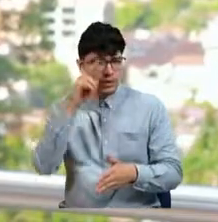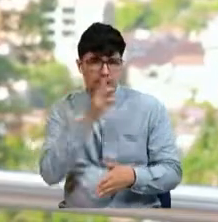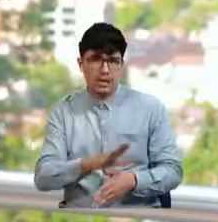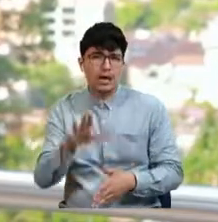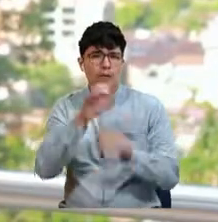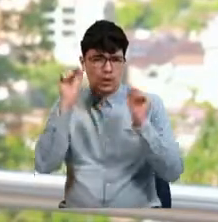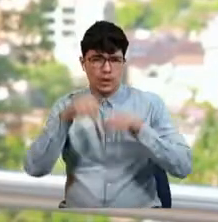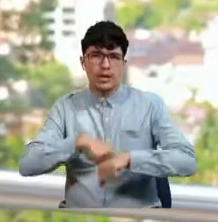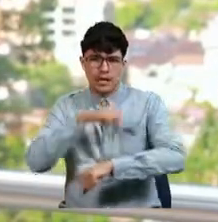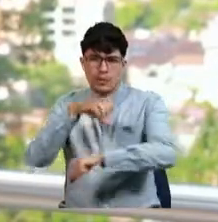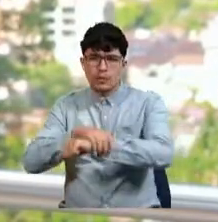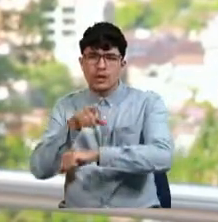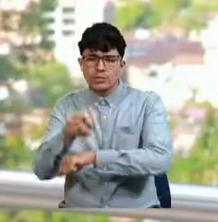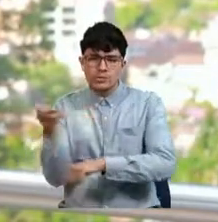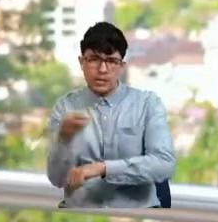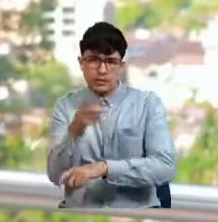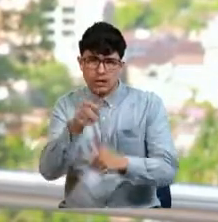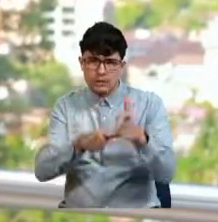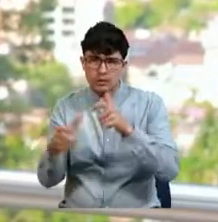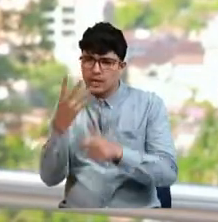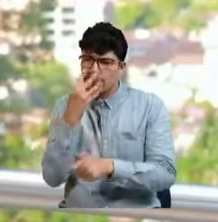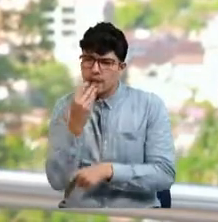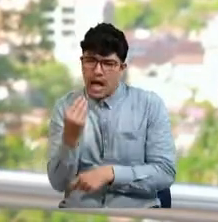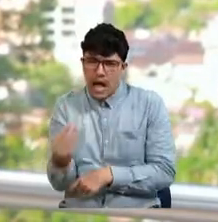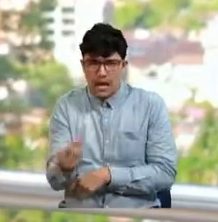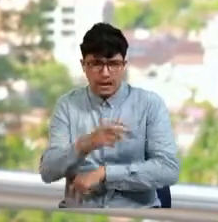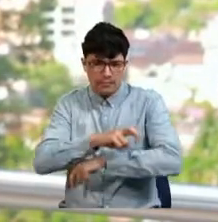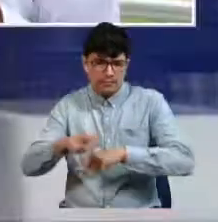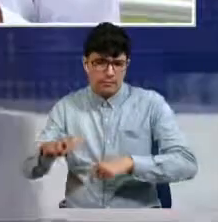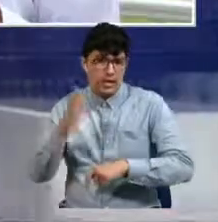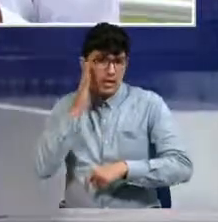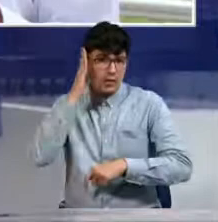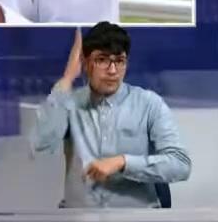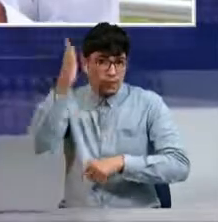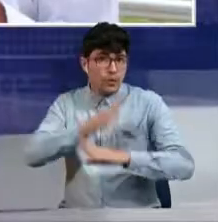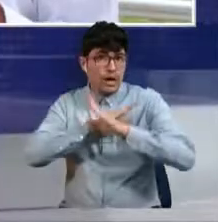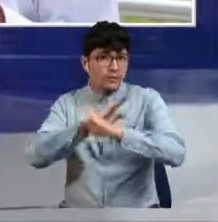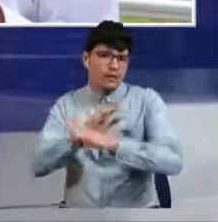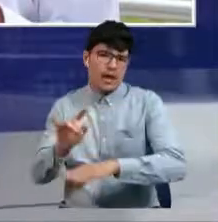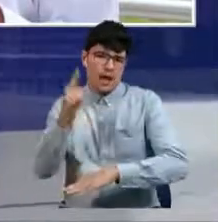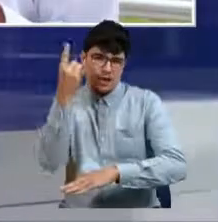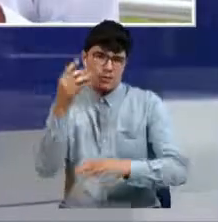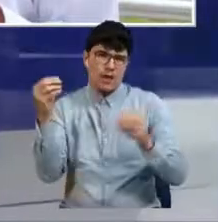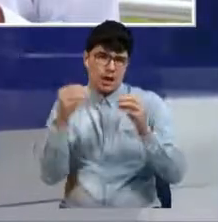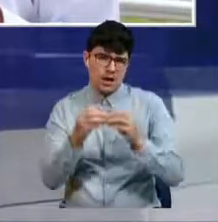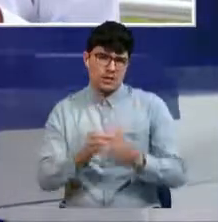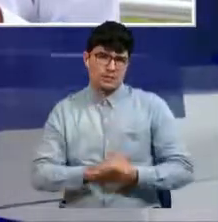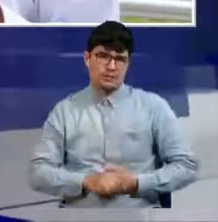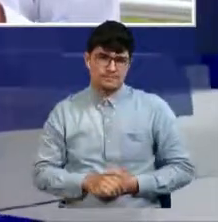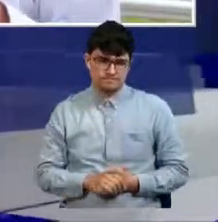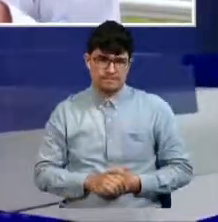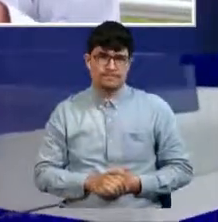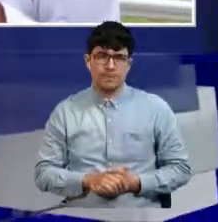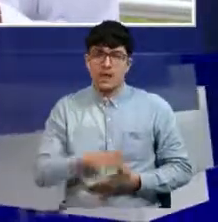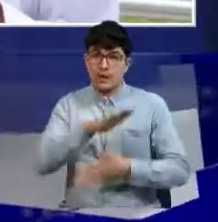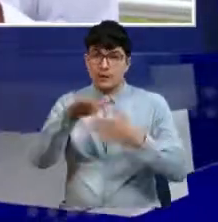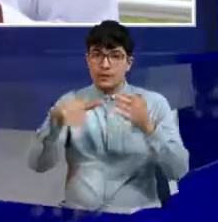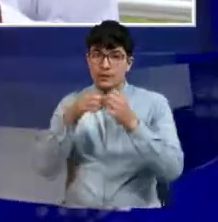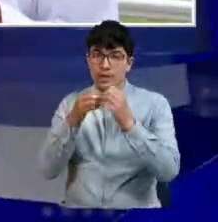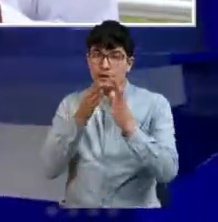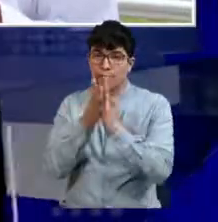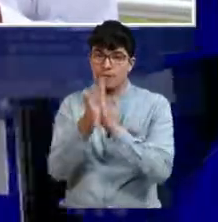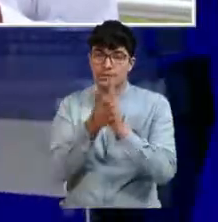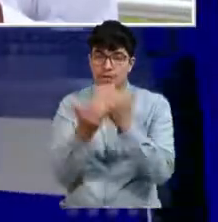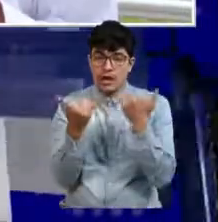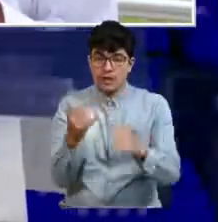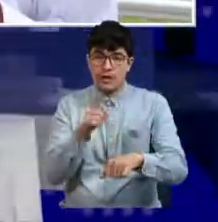captura de estos delincuentes y evitar posibles acciones delictivas en el pueblito más lindo de colombia esta es toda la información